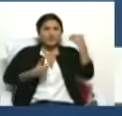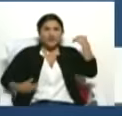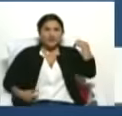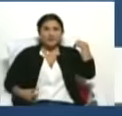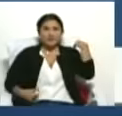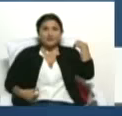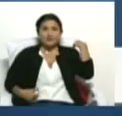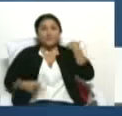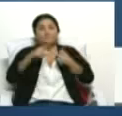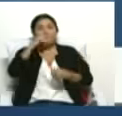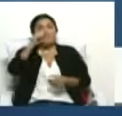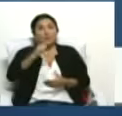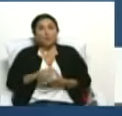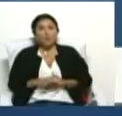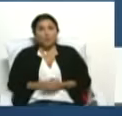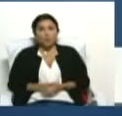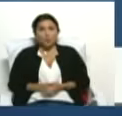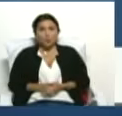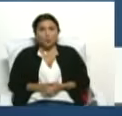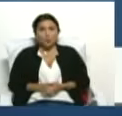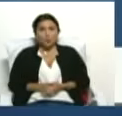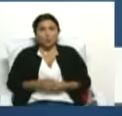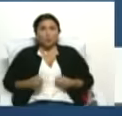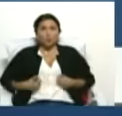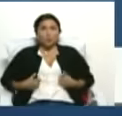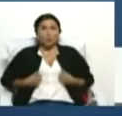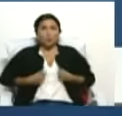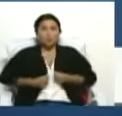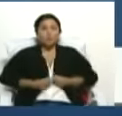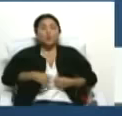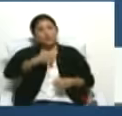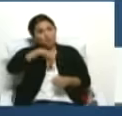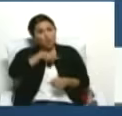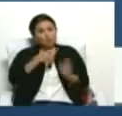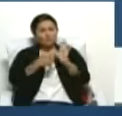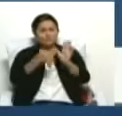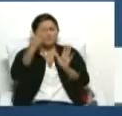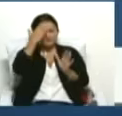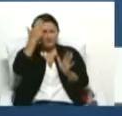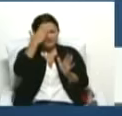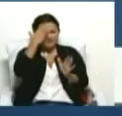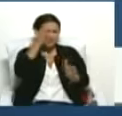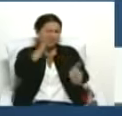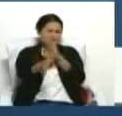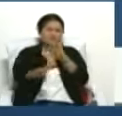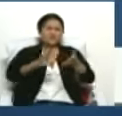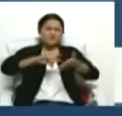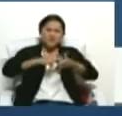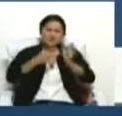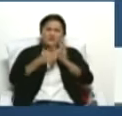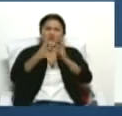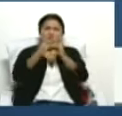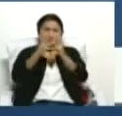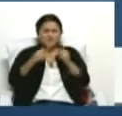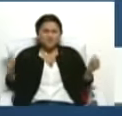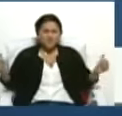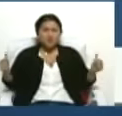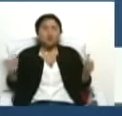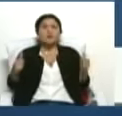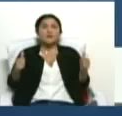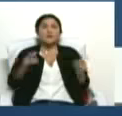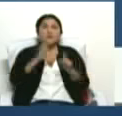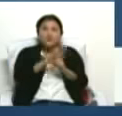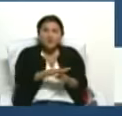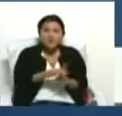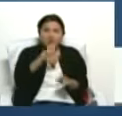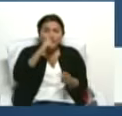República, Nicolás Maduro Moro. Aquí conocemos bien lo que son las desapariciones forzadas, ya lo dije. Durante la década de